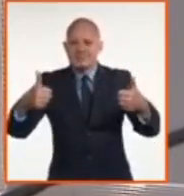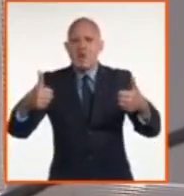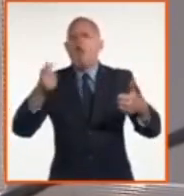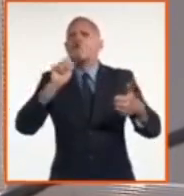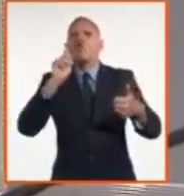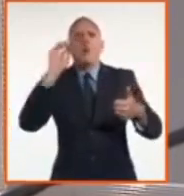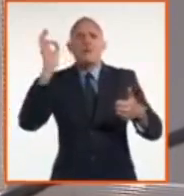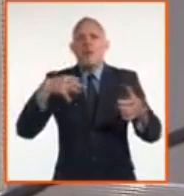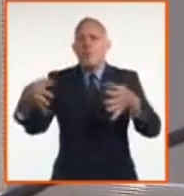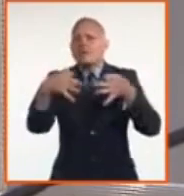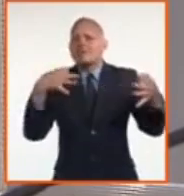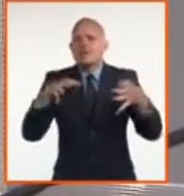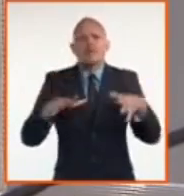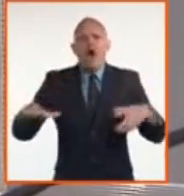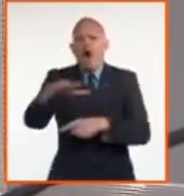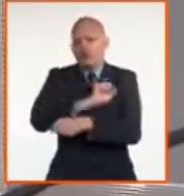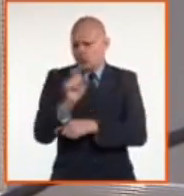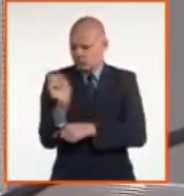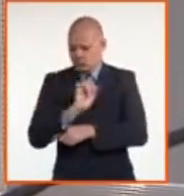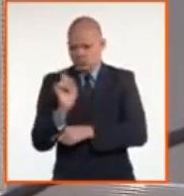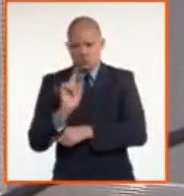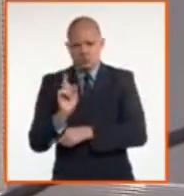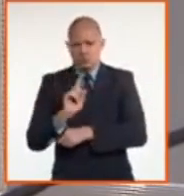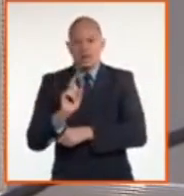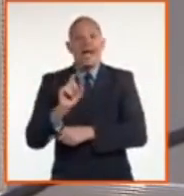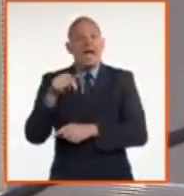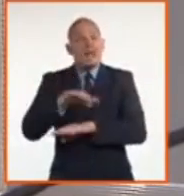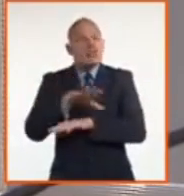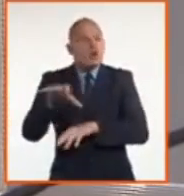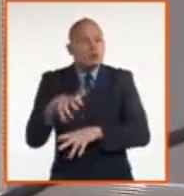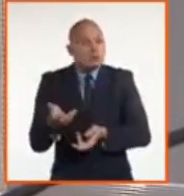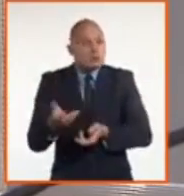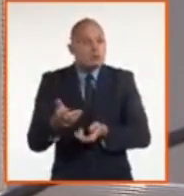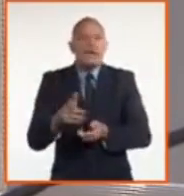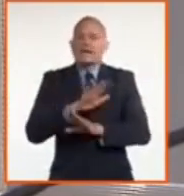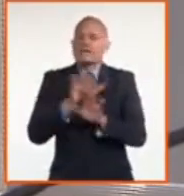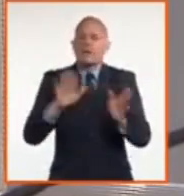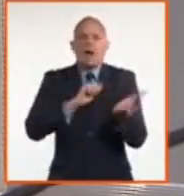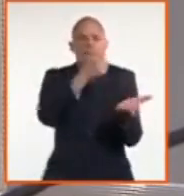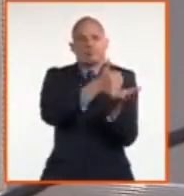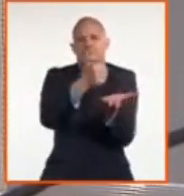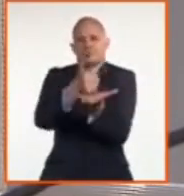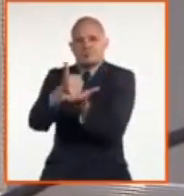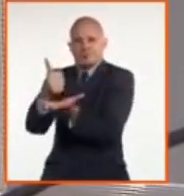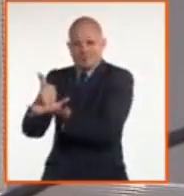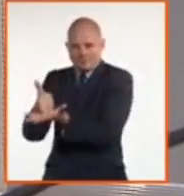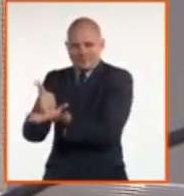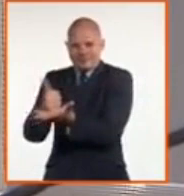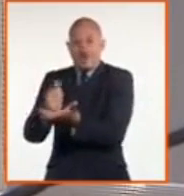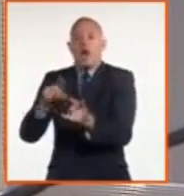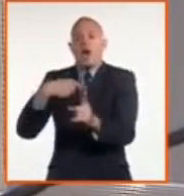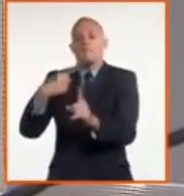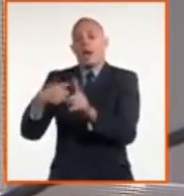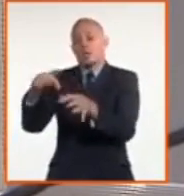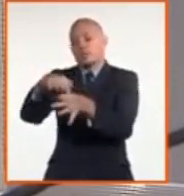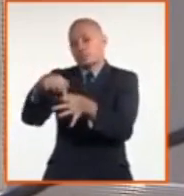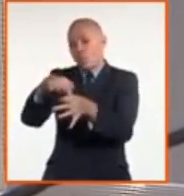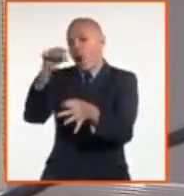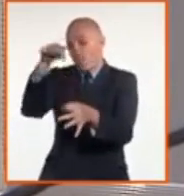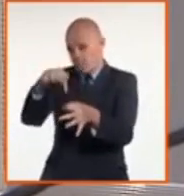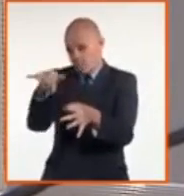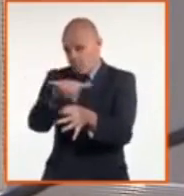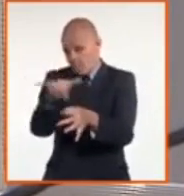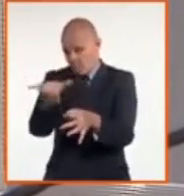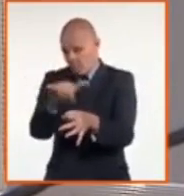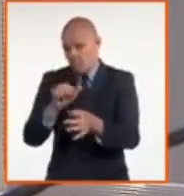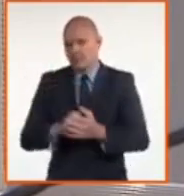está este mecanismo de la venta de las divisas y en el municipio especial isla de la juventud lo va a